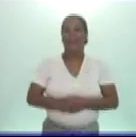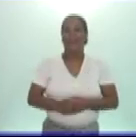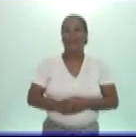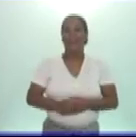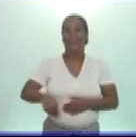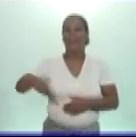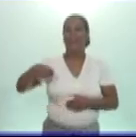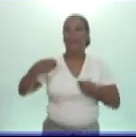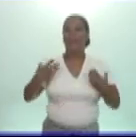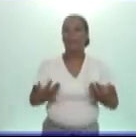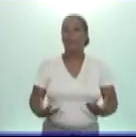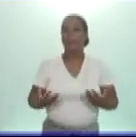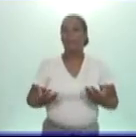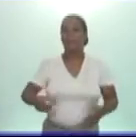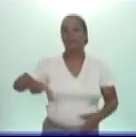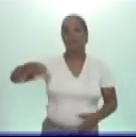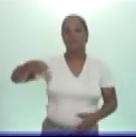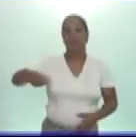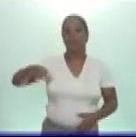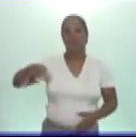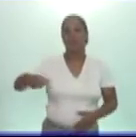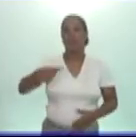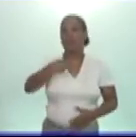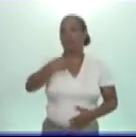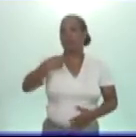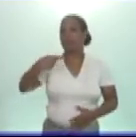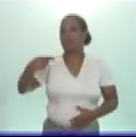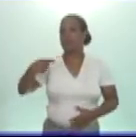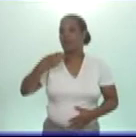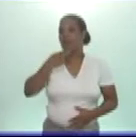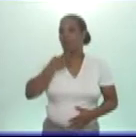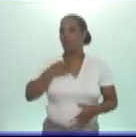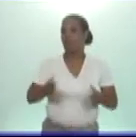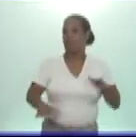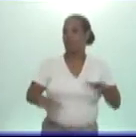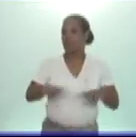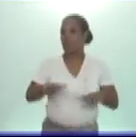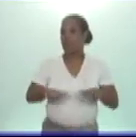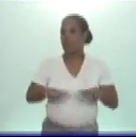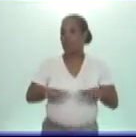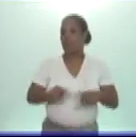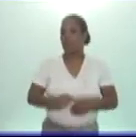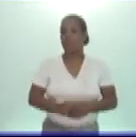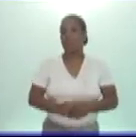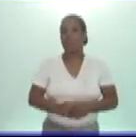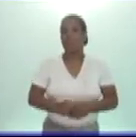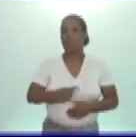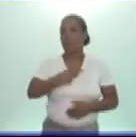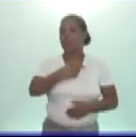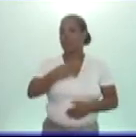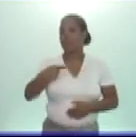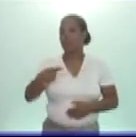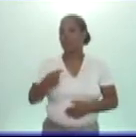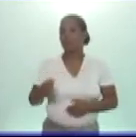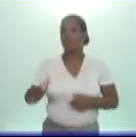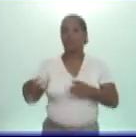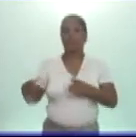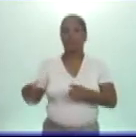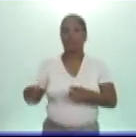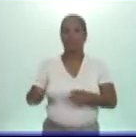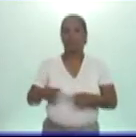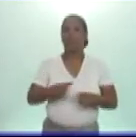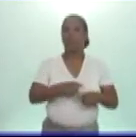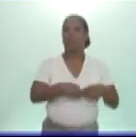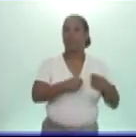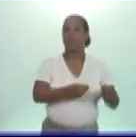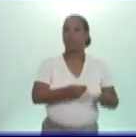bolsa restamos, como están en equilibrio, le restamos al platillo de la derecha lo que me dio las pesas